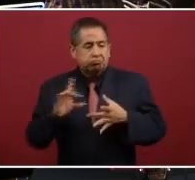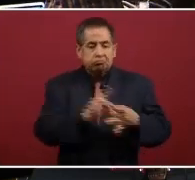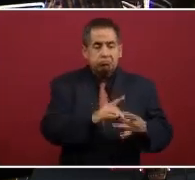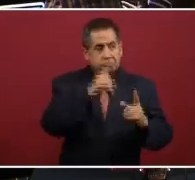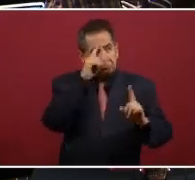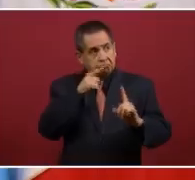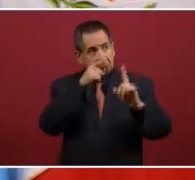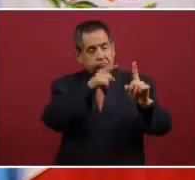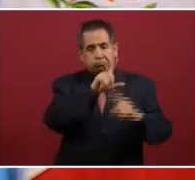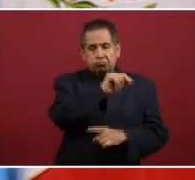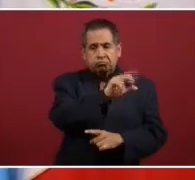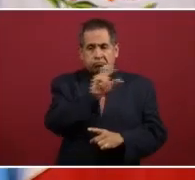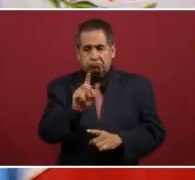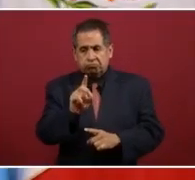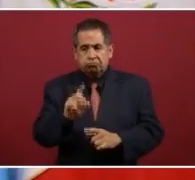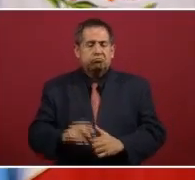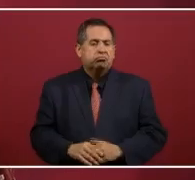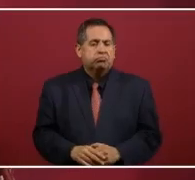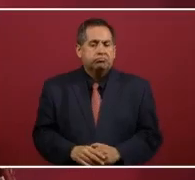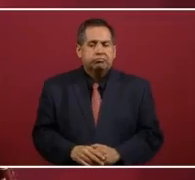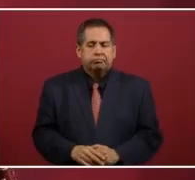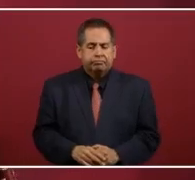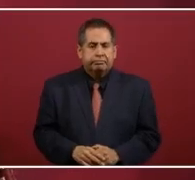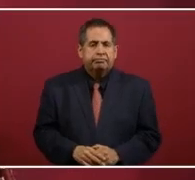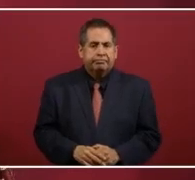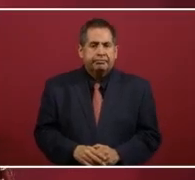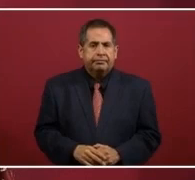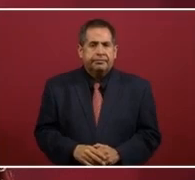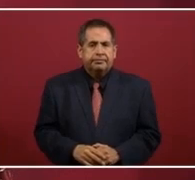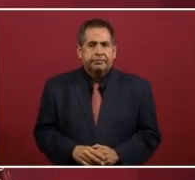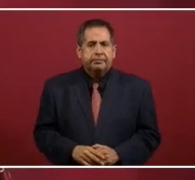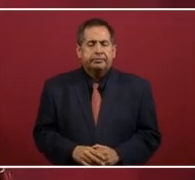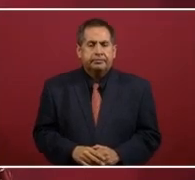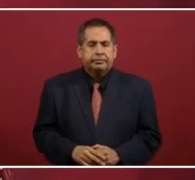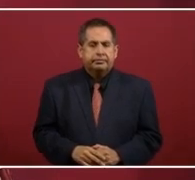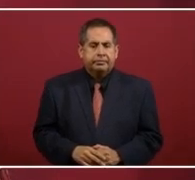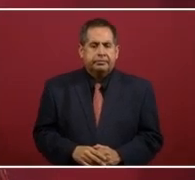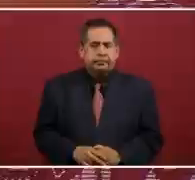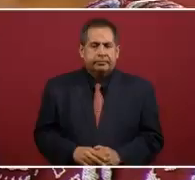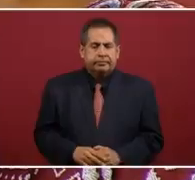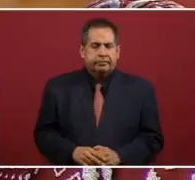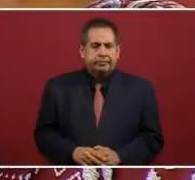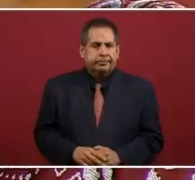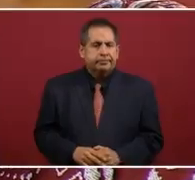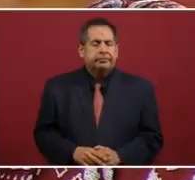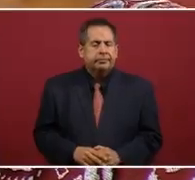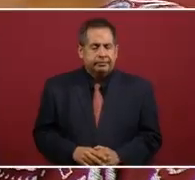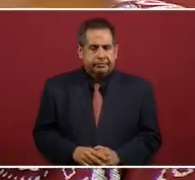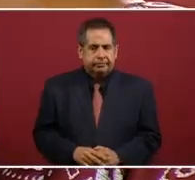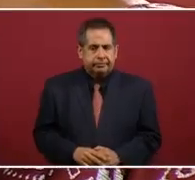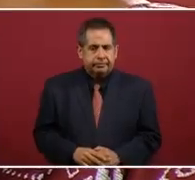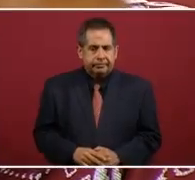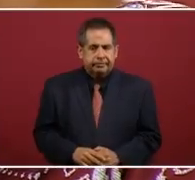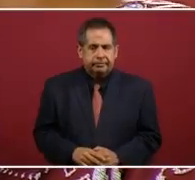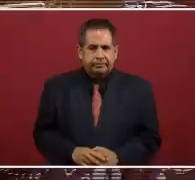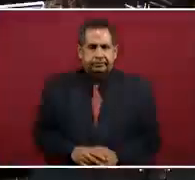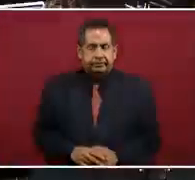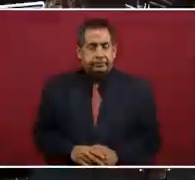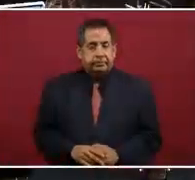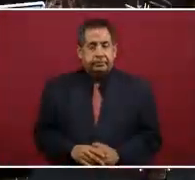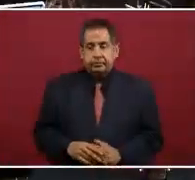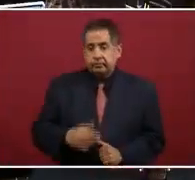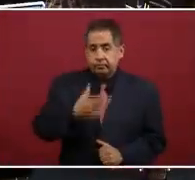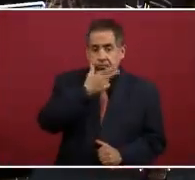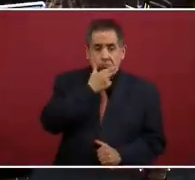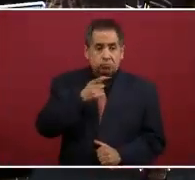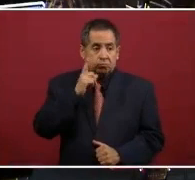2030. Gender equality is essential for progress to be made, both for Mexico and for the world. La igualdad de